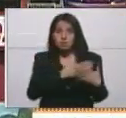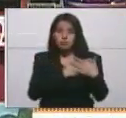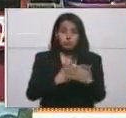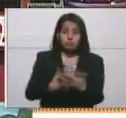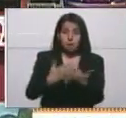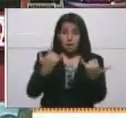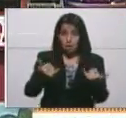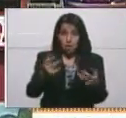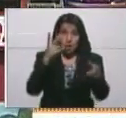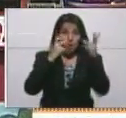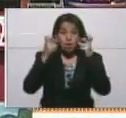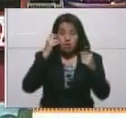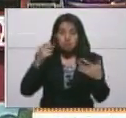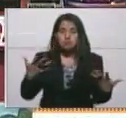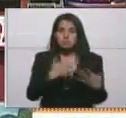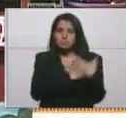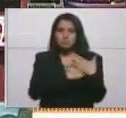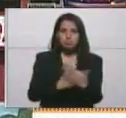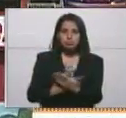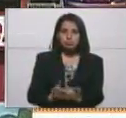Diosdado.